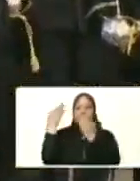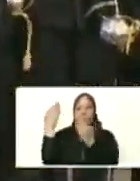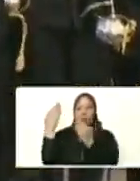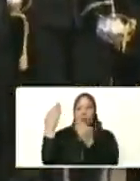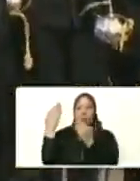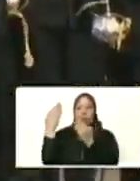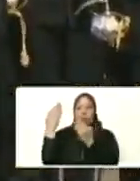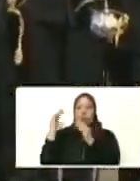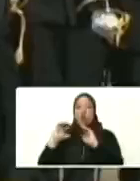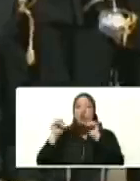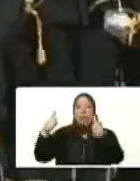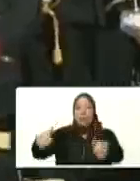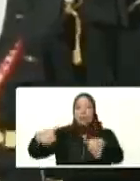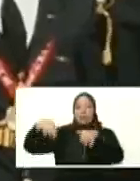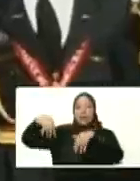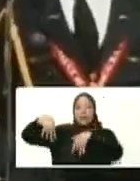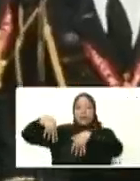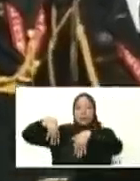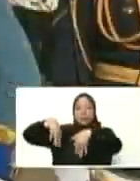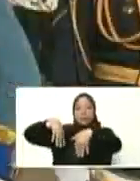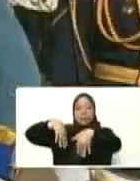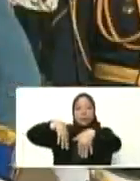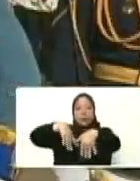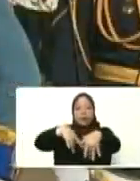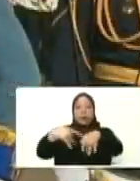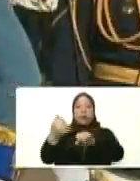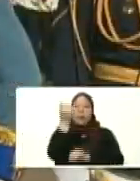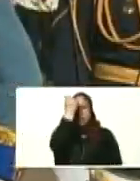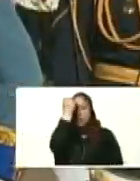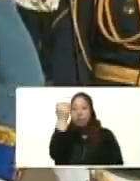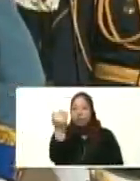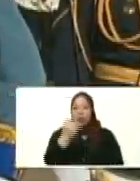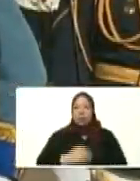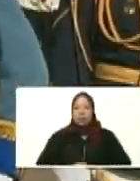¡Desfile de honor! ¡De frente!